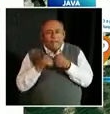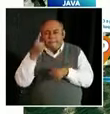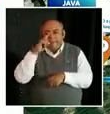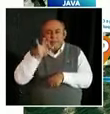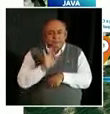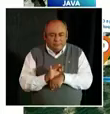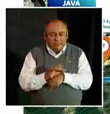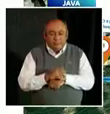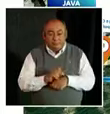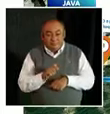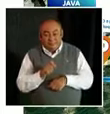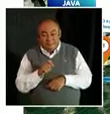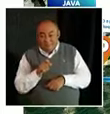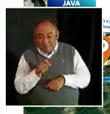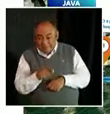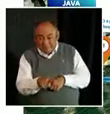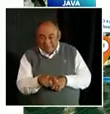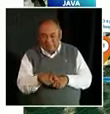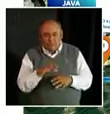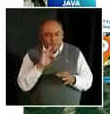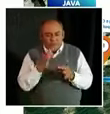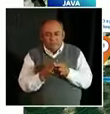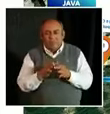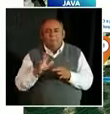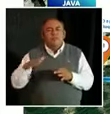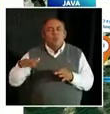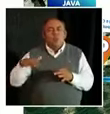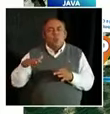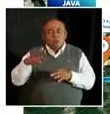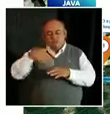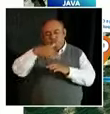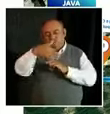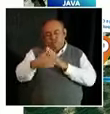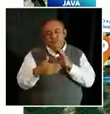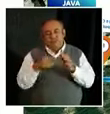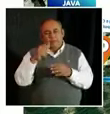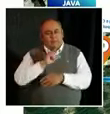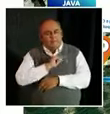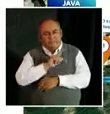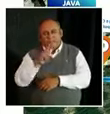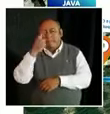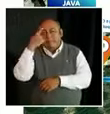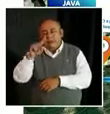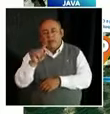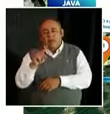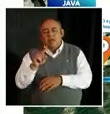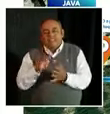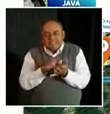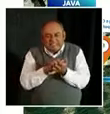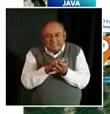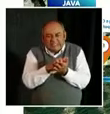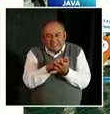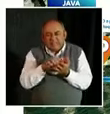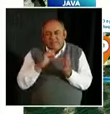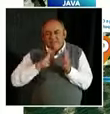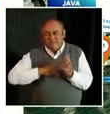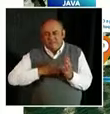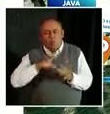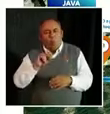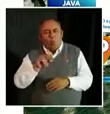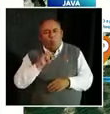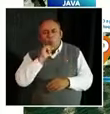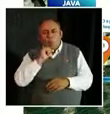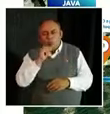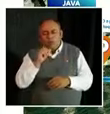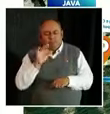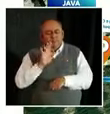mismo acabado de esta pintura que es especial para evitar la corrosión. Una tubería de este tipo